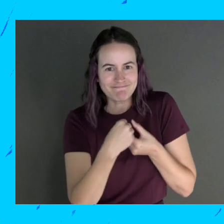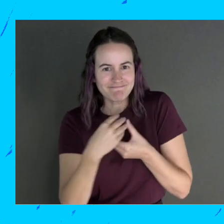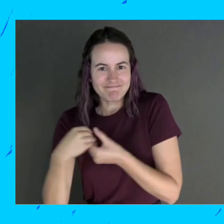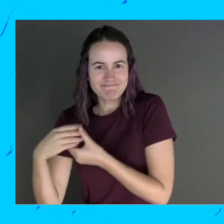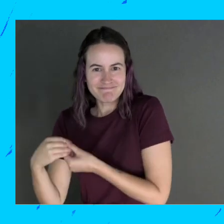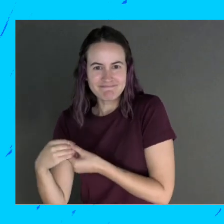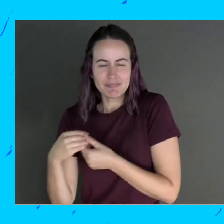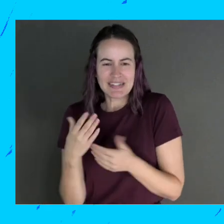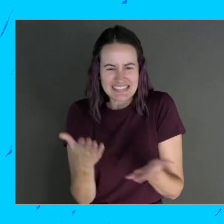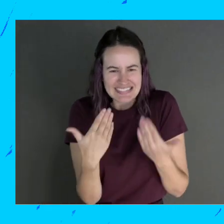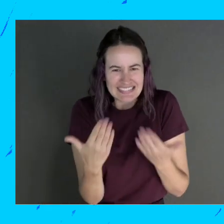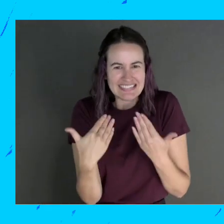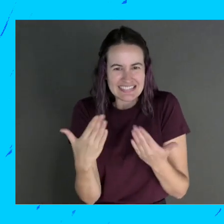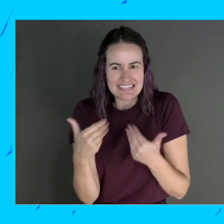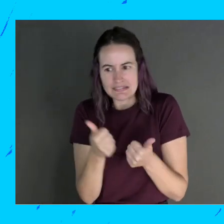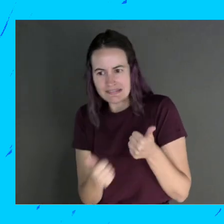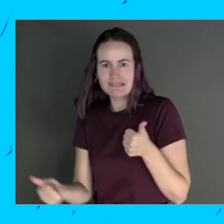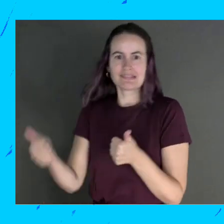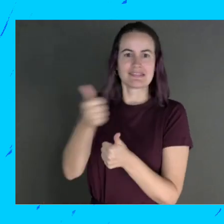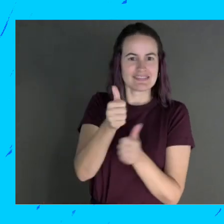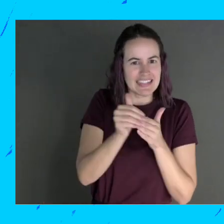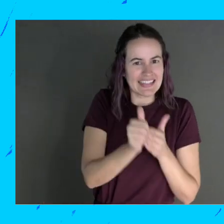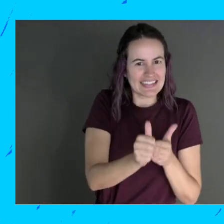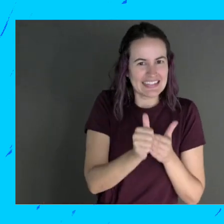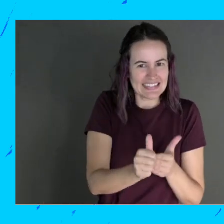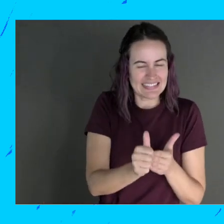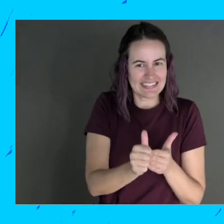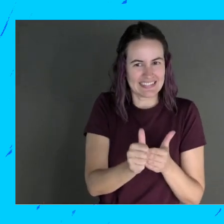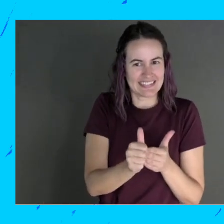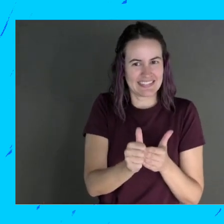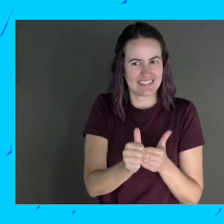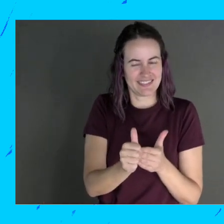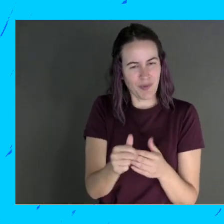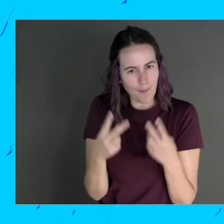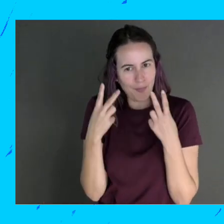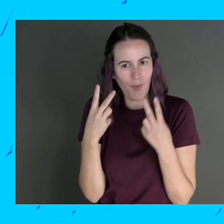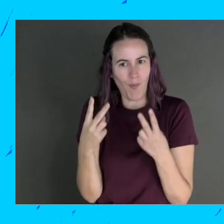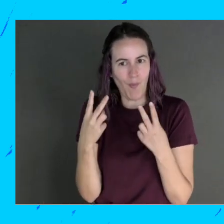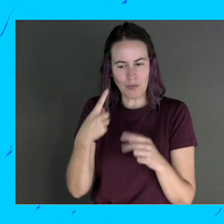la ONU, que muestra cómo los jóvenes tienen que,